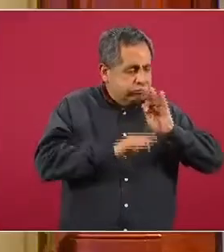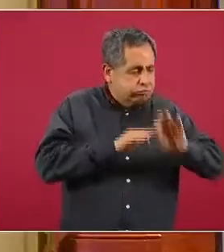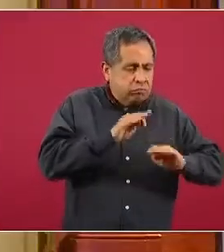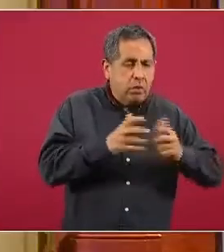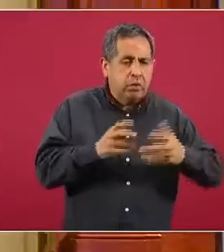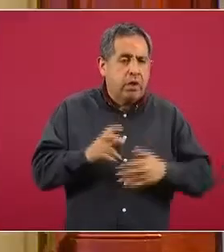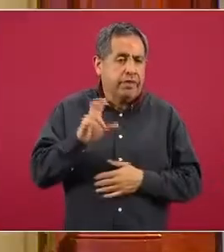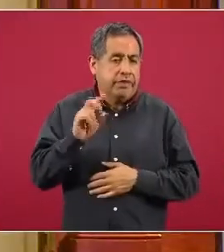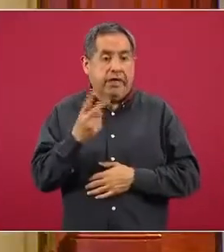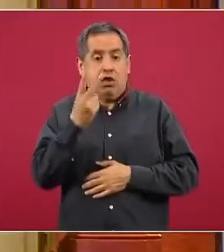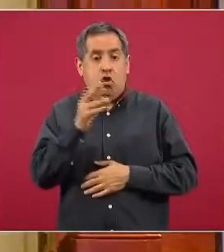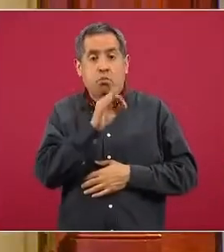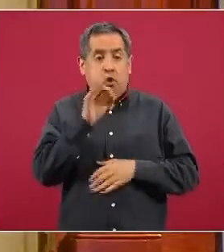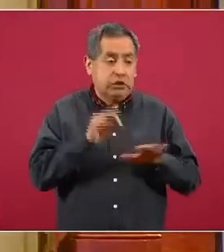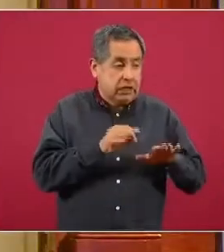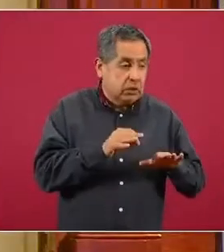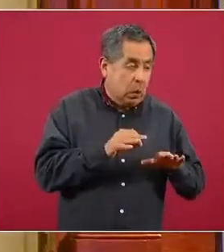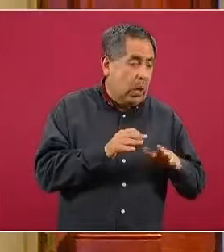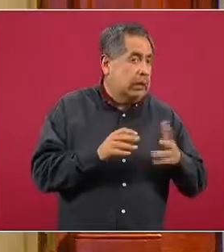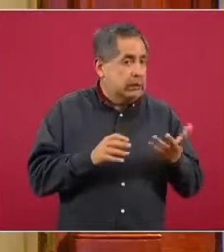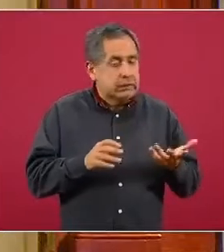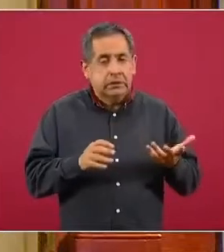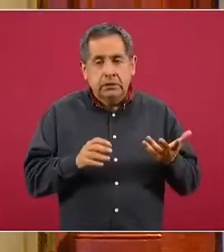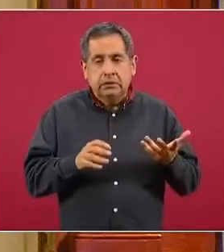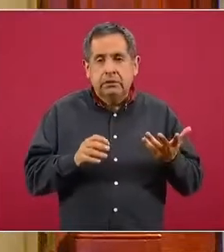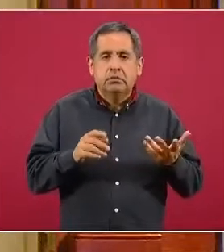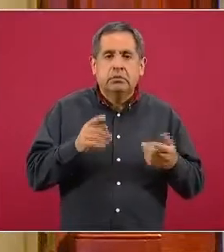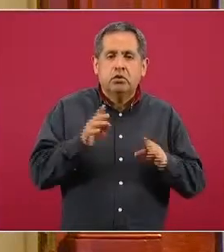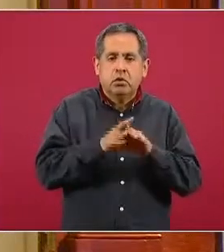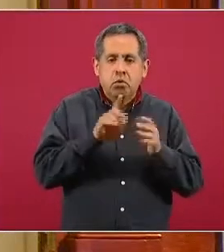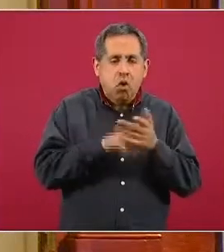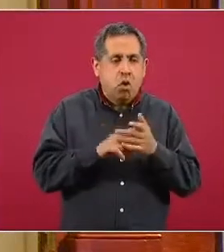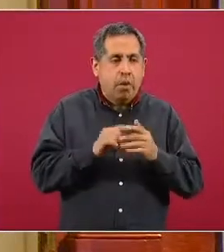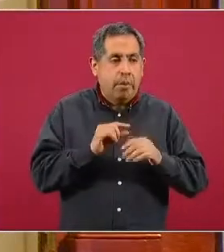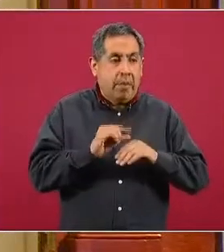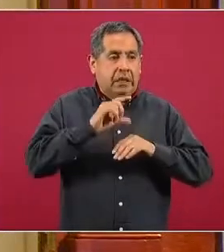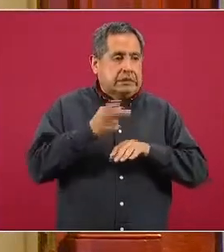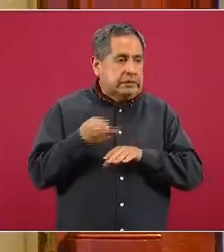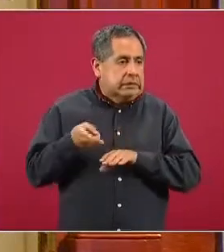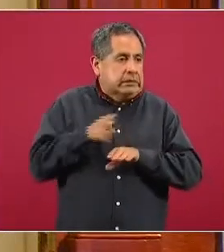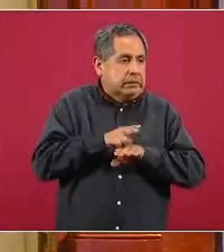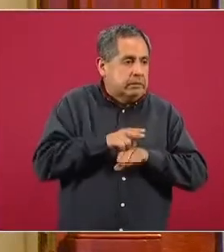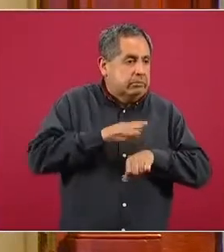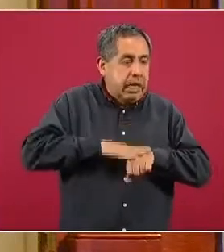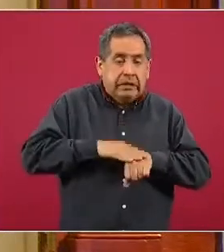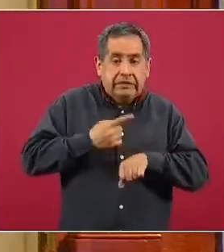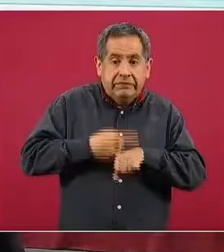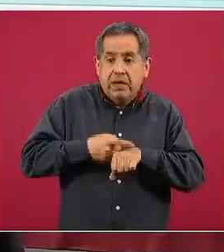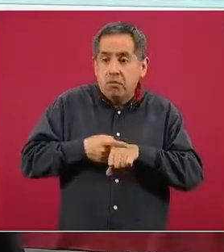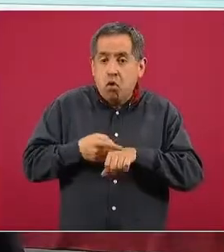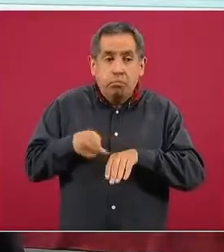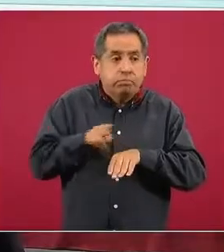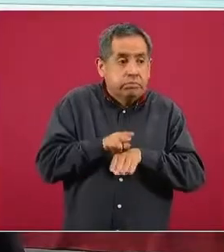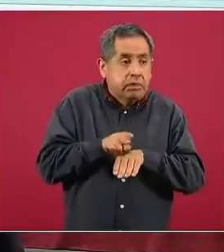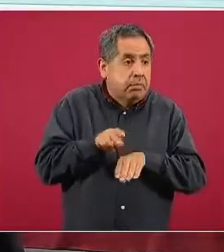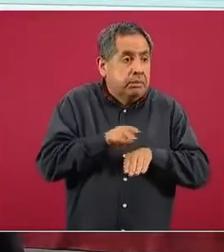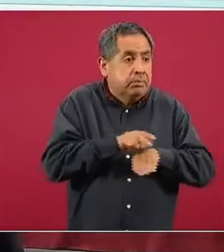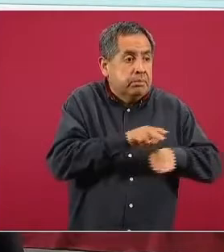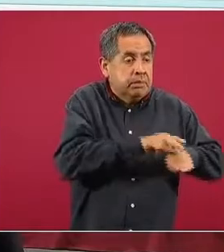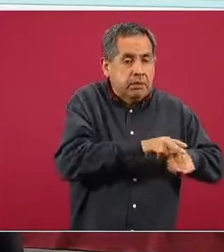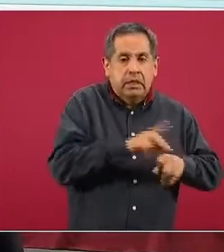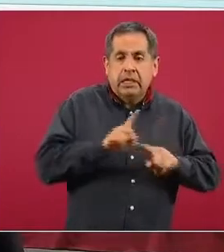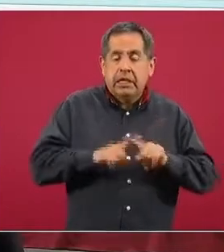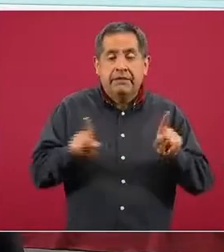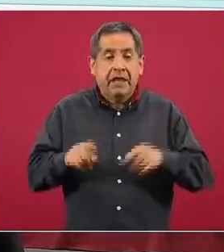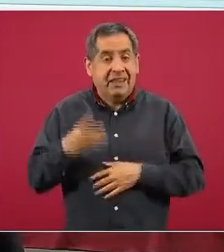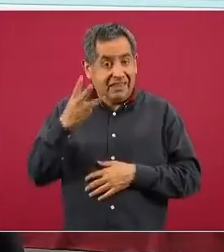nivel nacional, y este porcentaje básicamente se ha incrementado en los últimos días a consecuencia de 3 entidades que inclusive